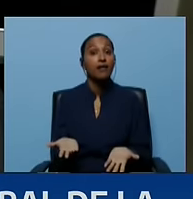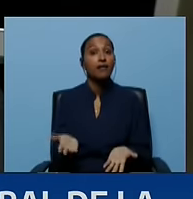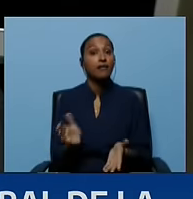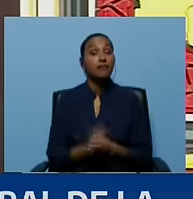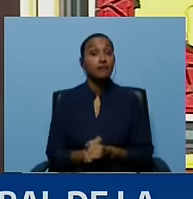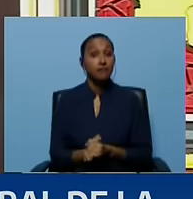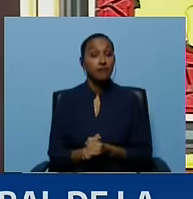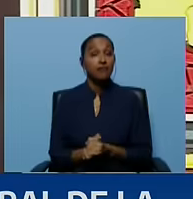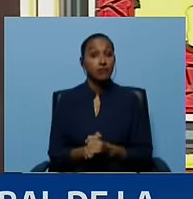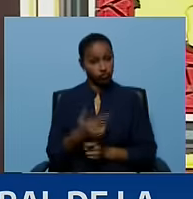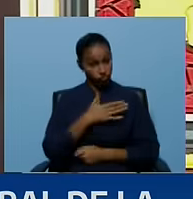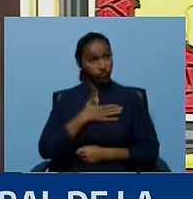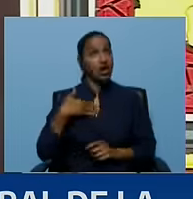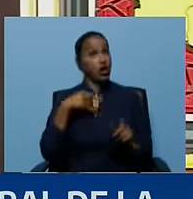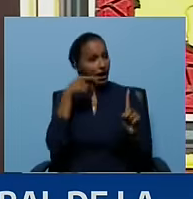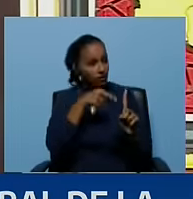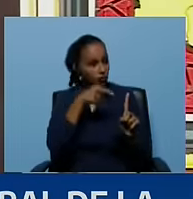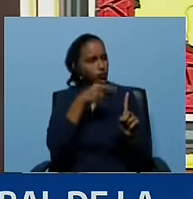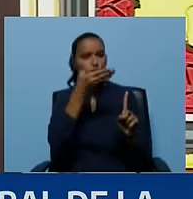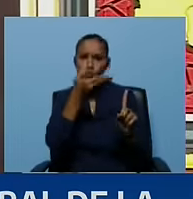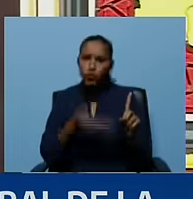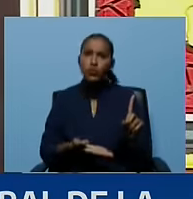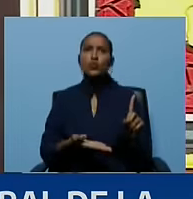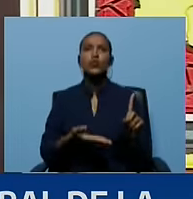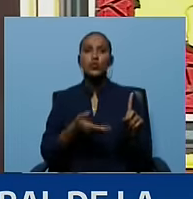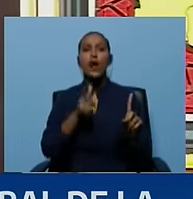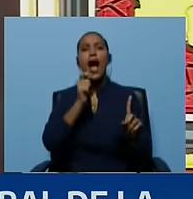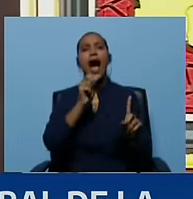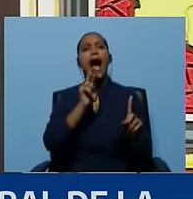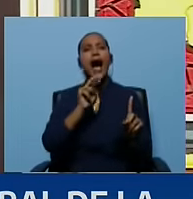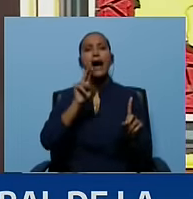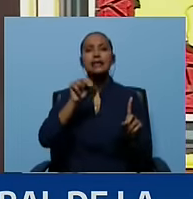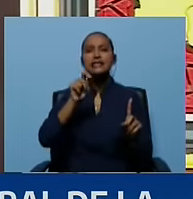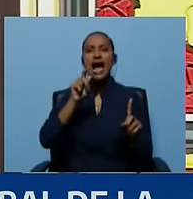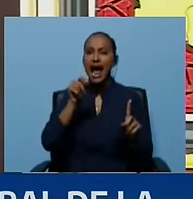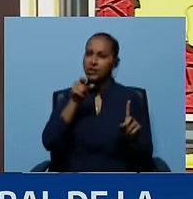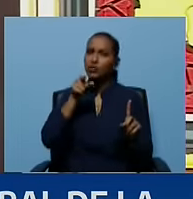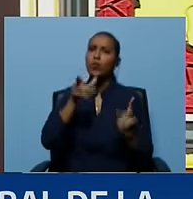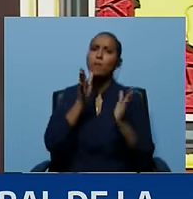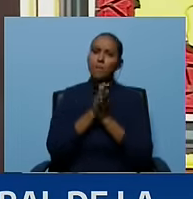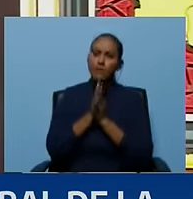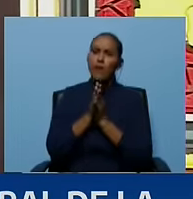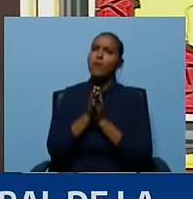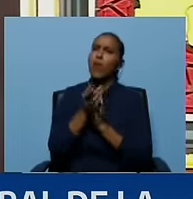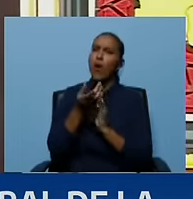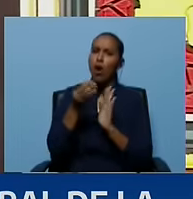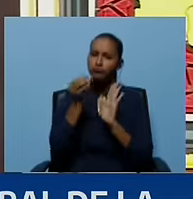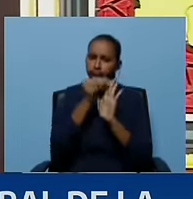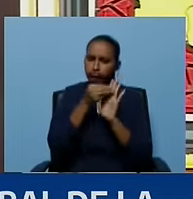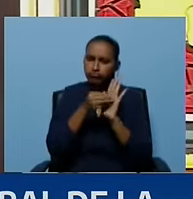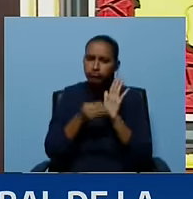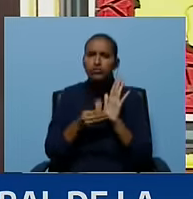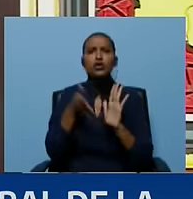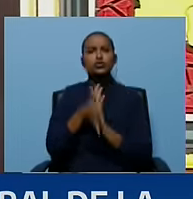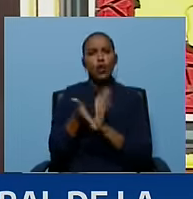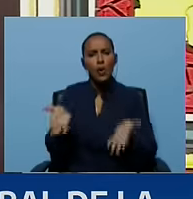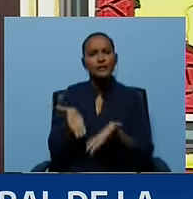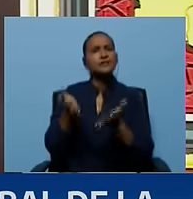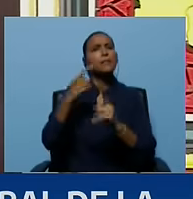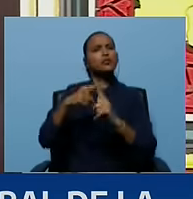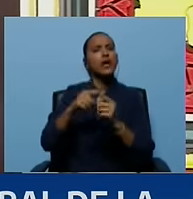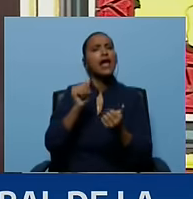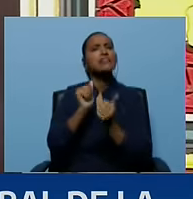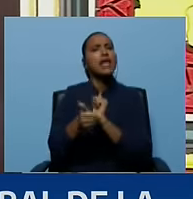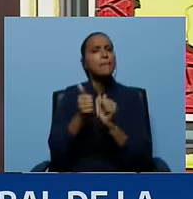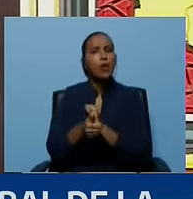Yo quiero que tú, personalmente, Arnaldo Sánchez, me desarrolle el deporte de competencia